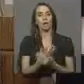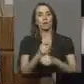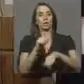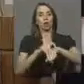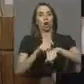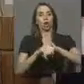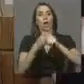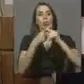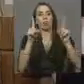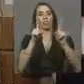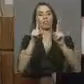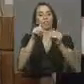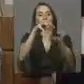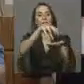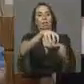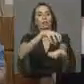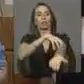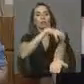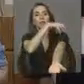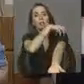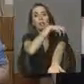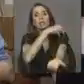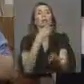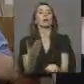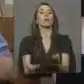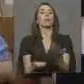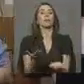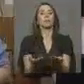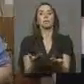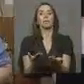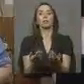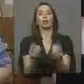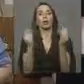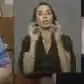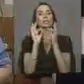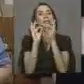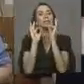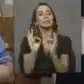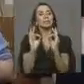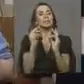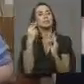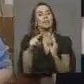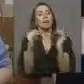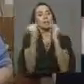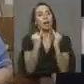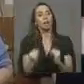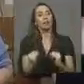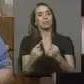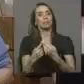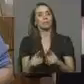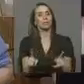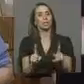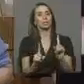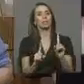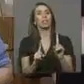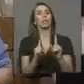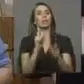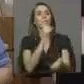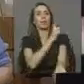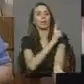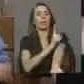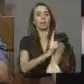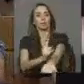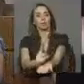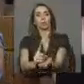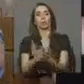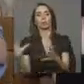diferenciados en nuestro país en función de las particularidades diferentes de cada uno de los territorios.